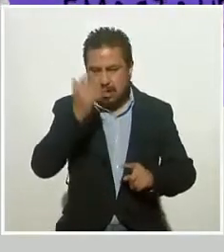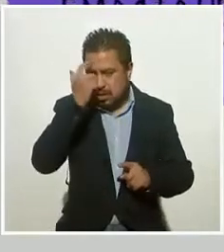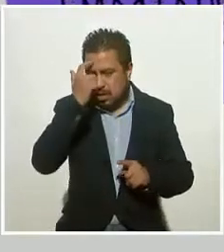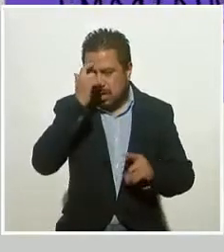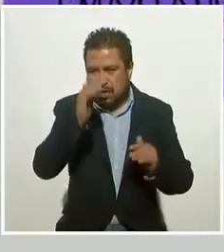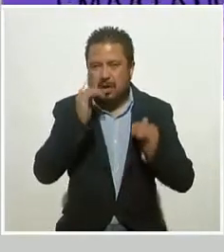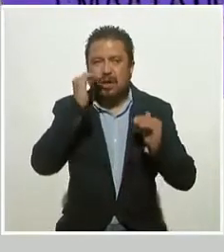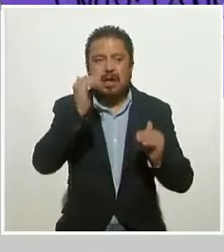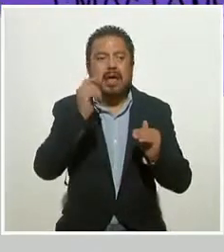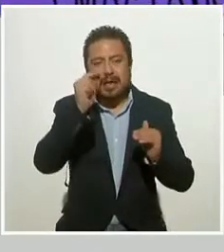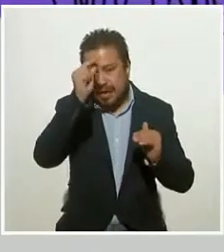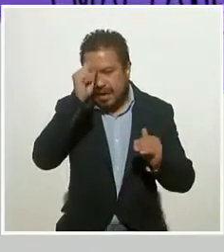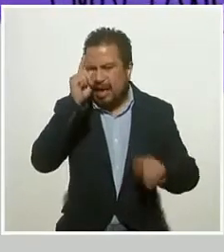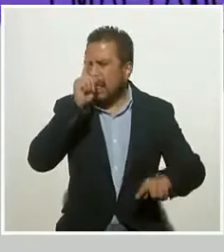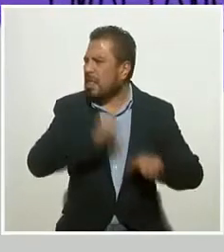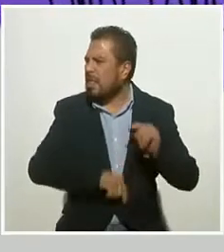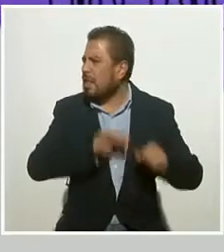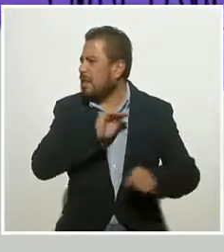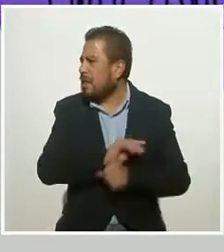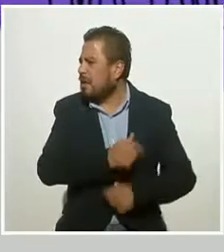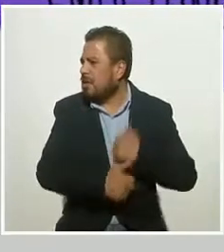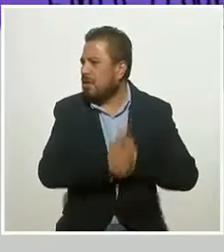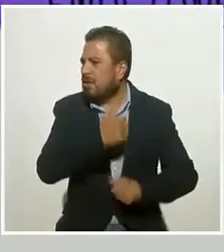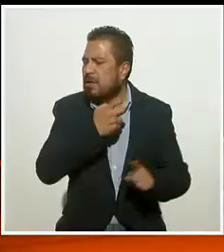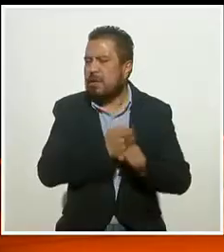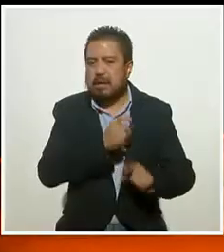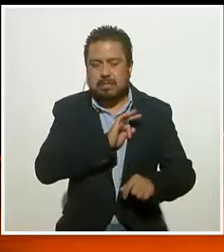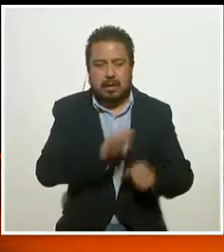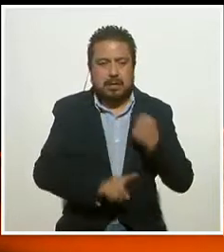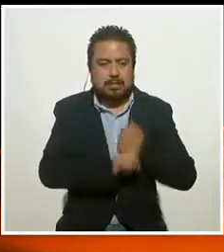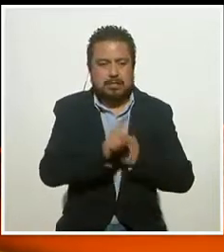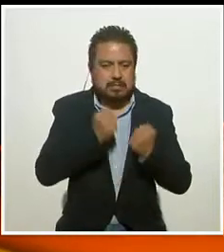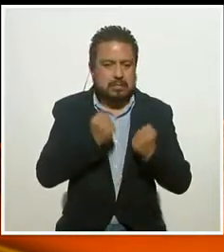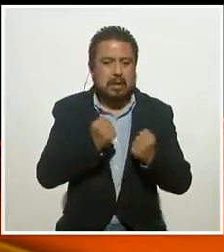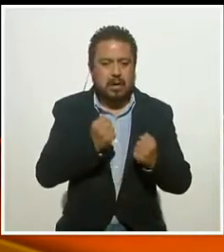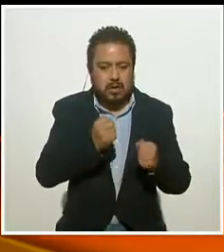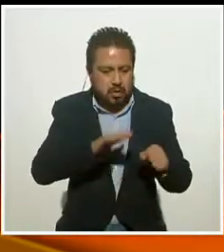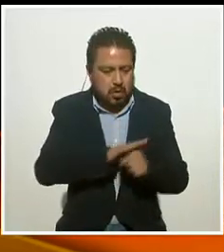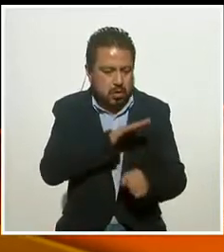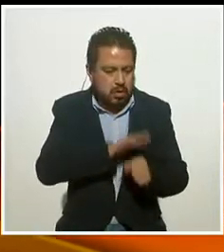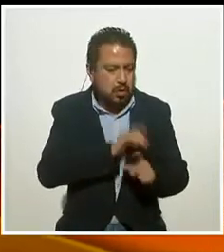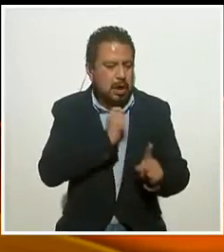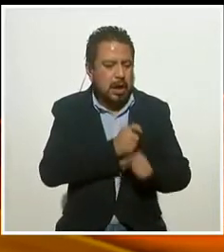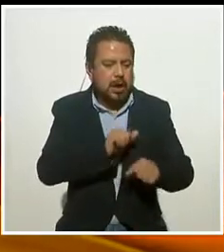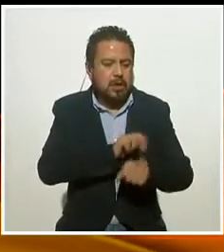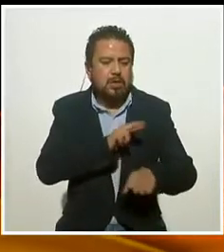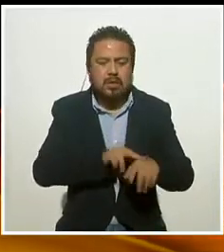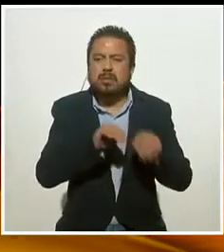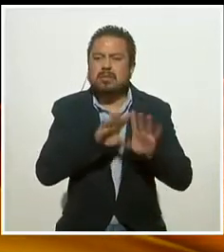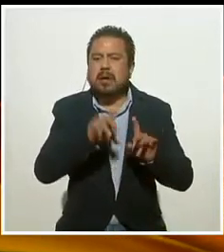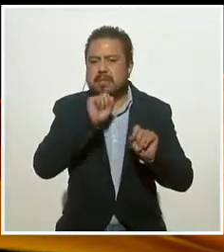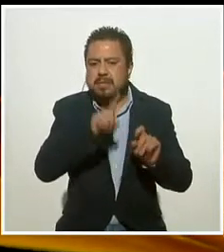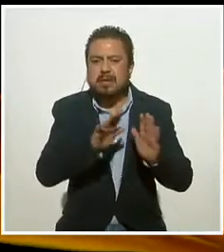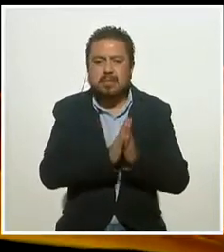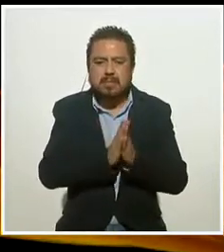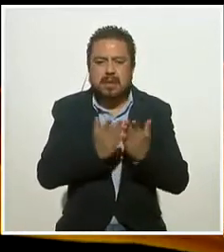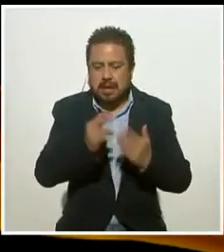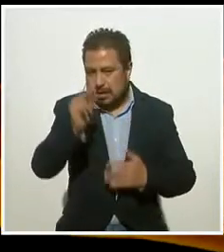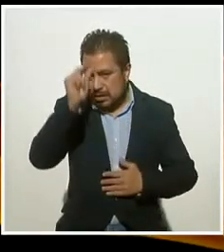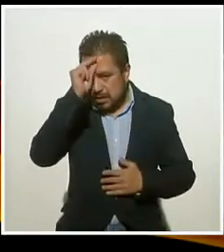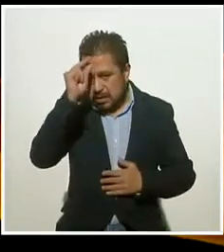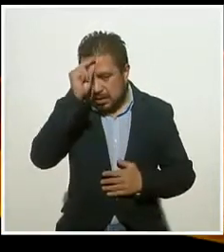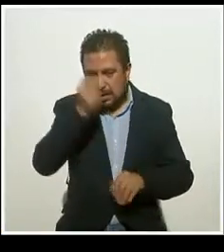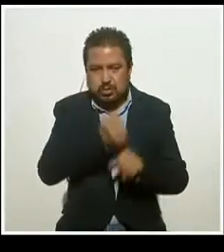y afirma que ignorar estas competencias es un riesgo. Entre una vasta obra, el autor publicaría también el libro